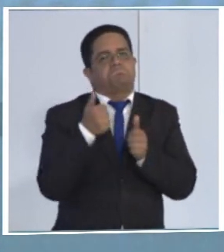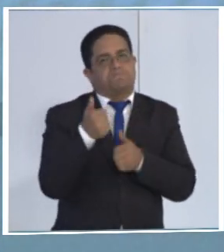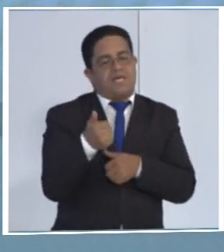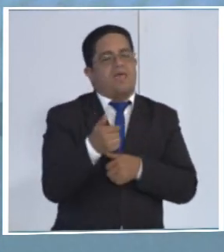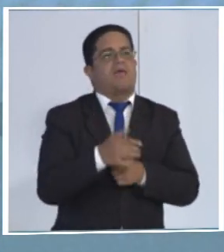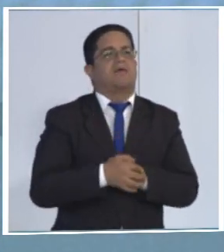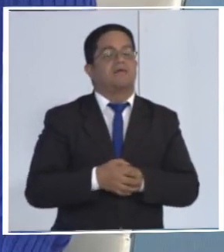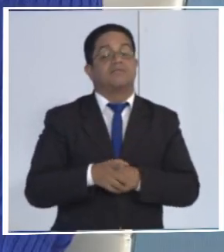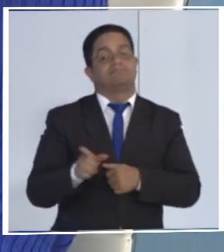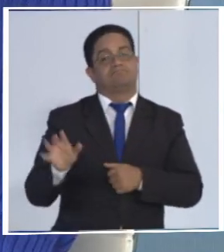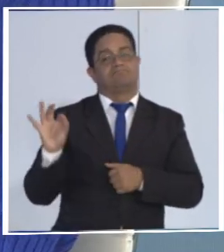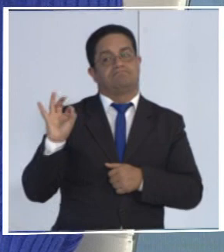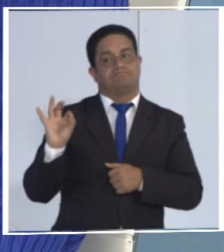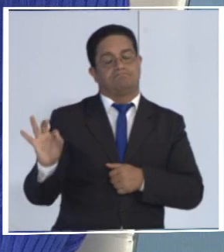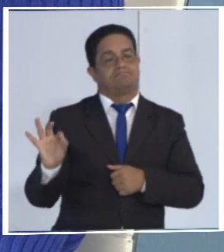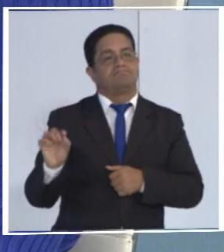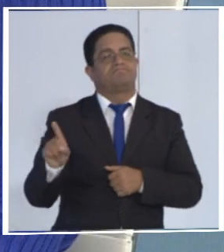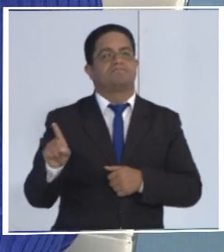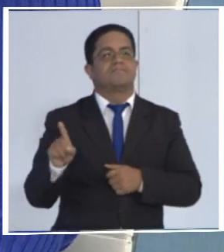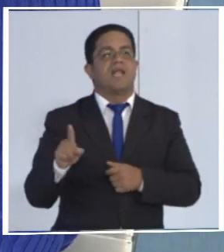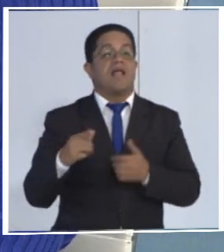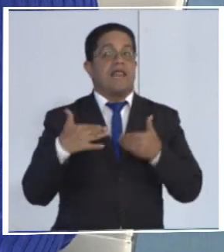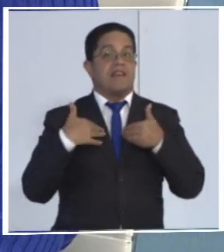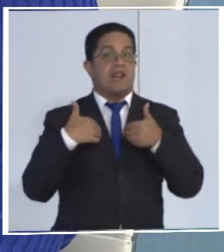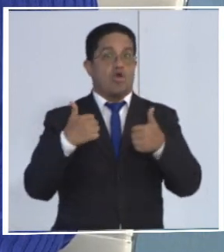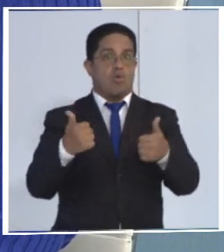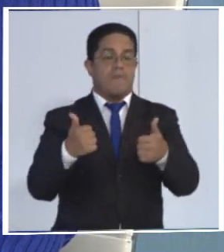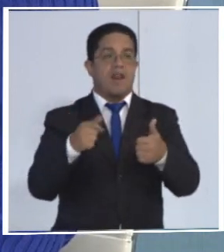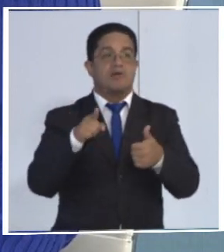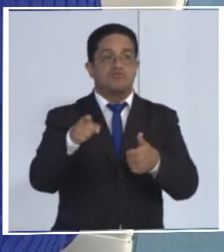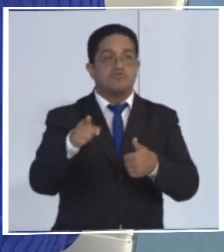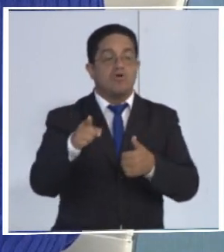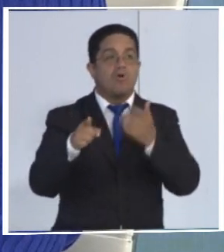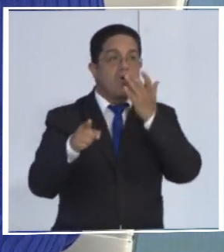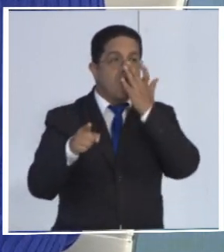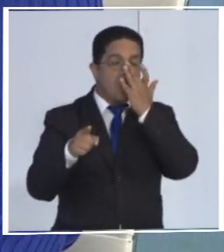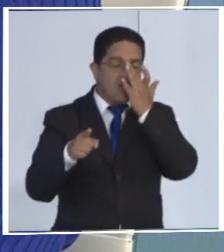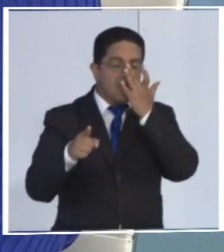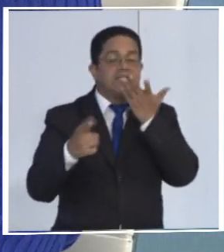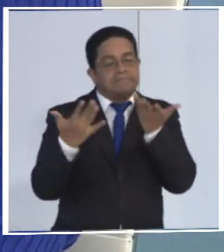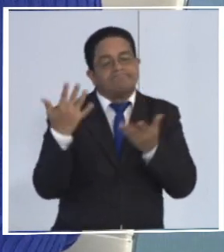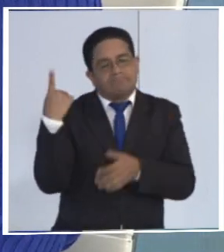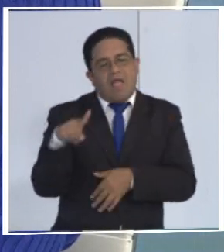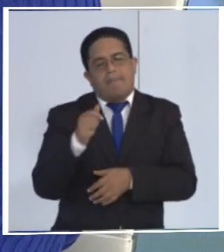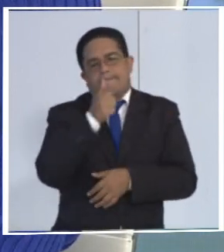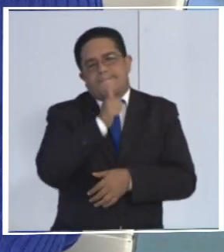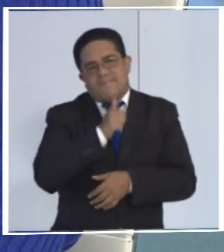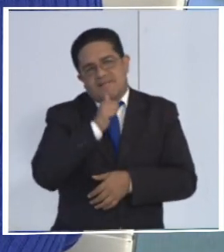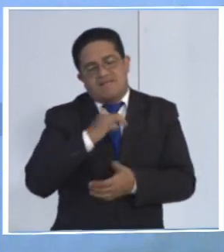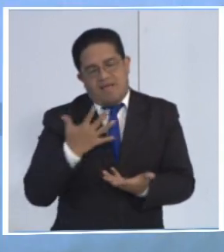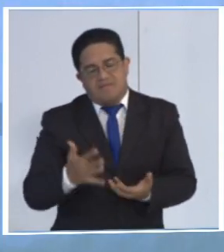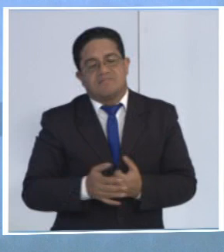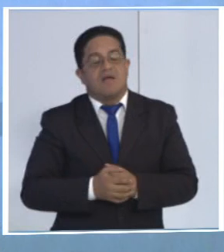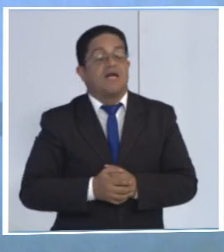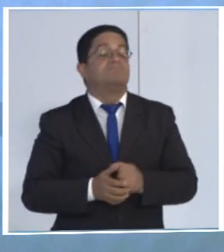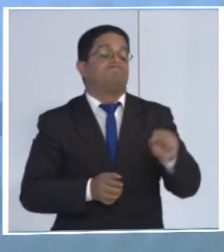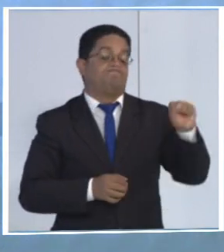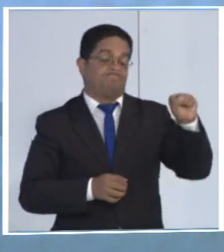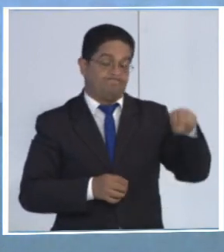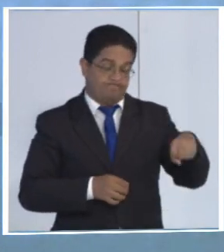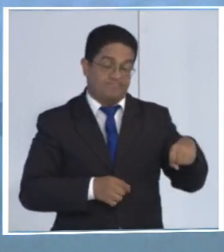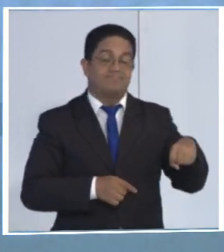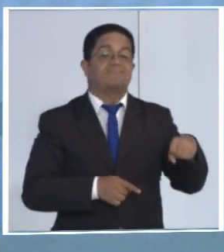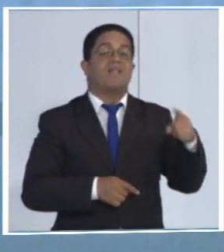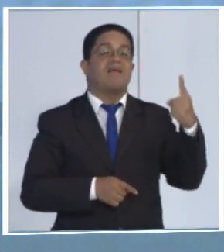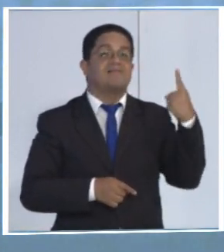rápido. Por supuesto, sí. Una recuperación entonces que hay que tener también un poco de paciencia, ¿no? Sí, sí, y hay